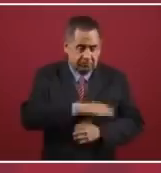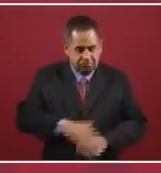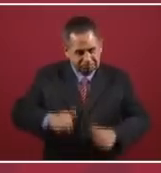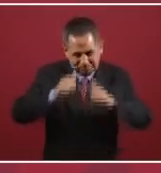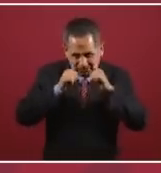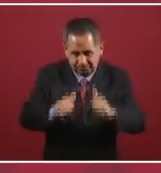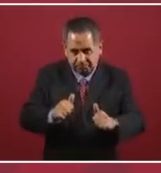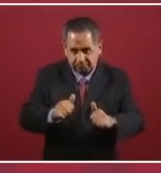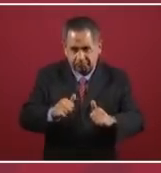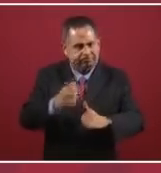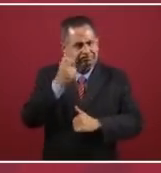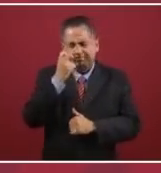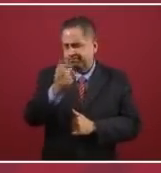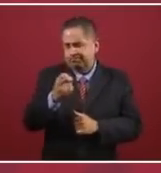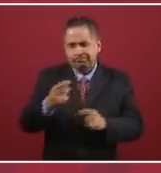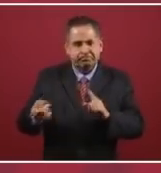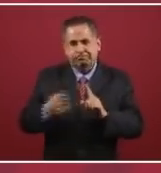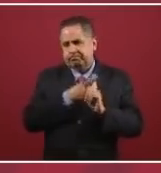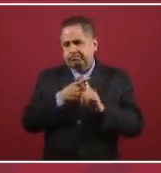Esa es